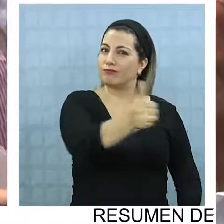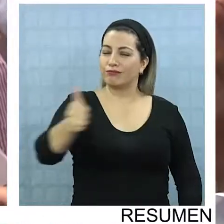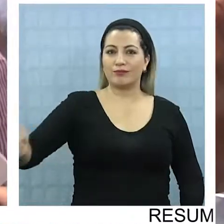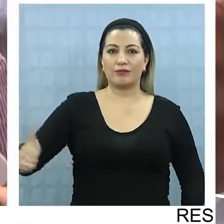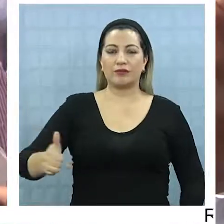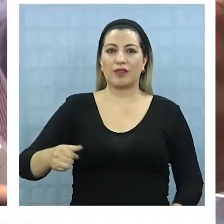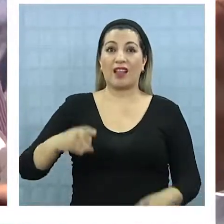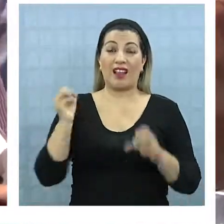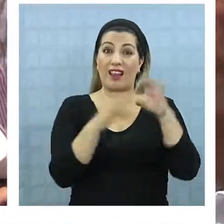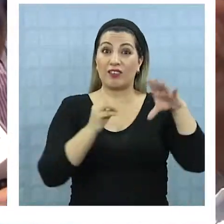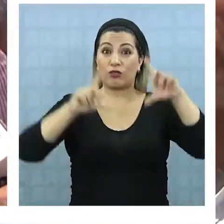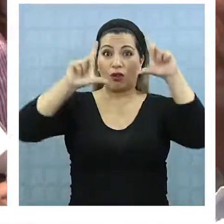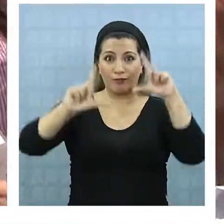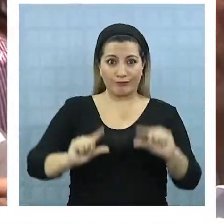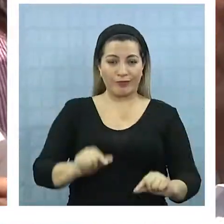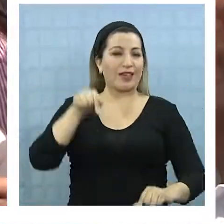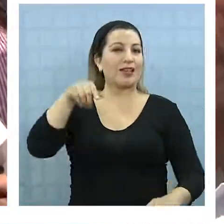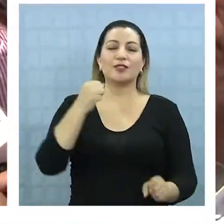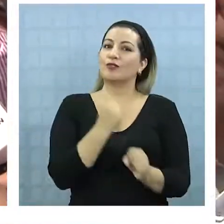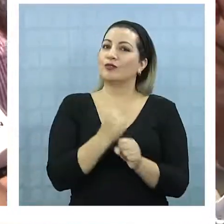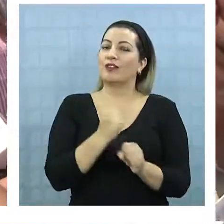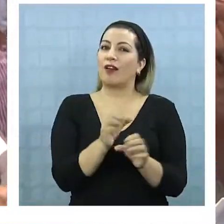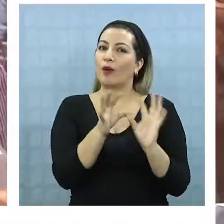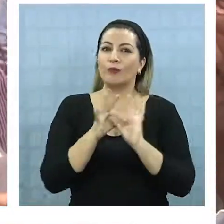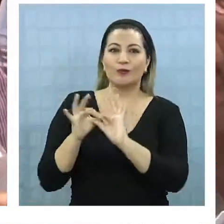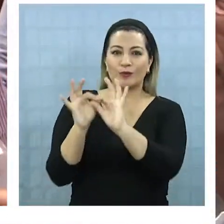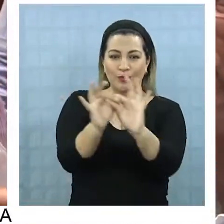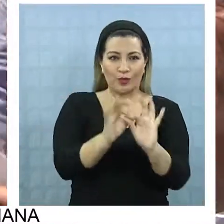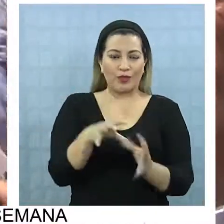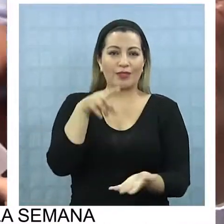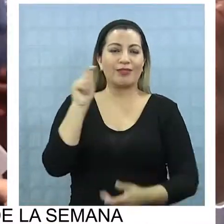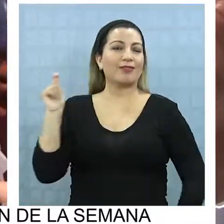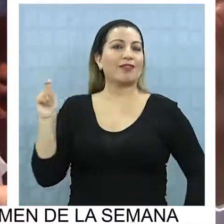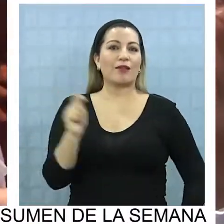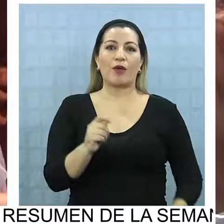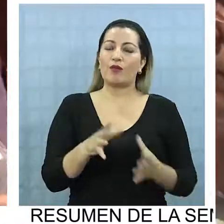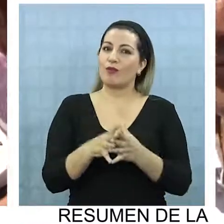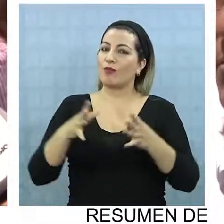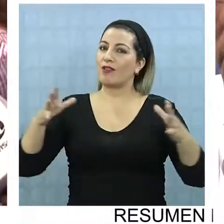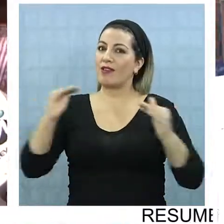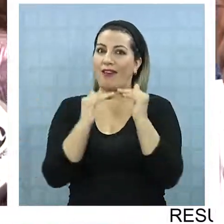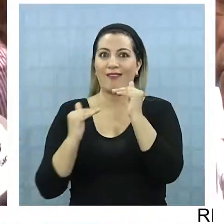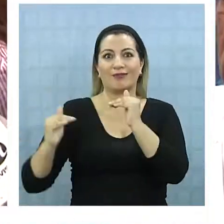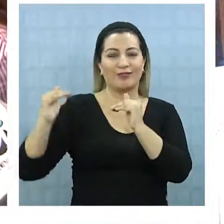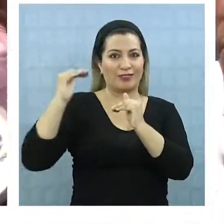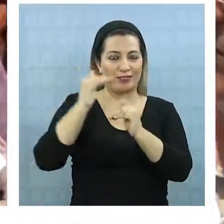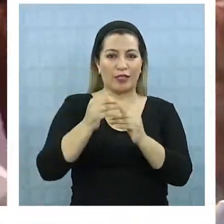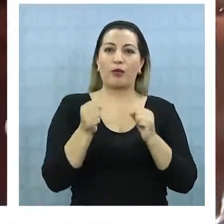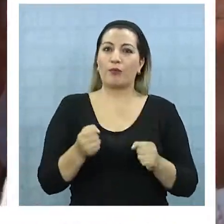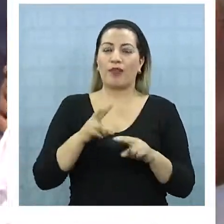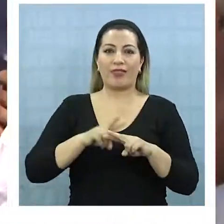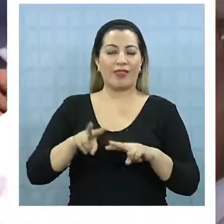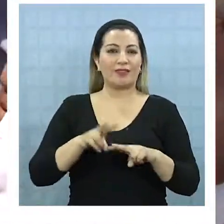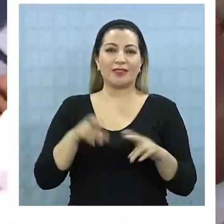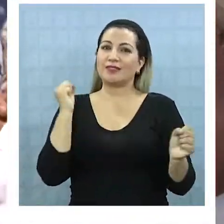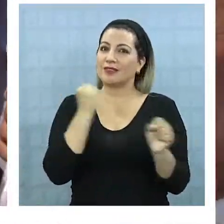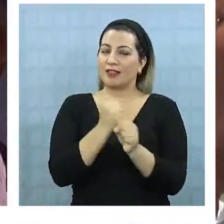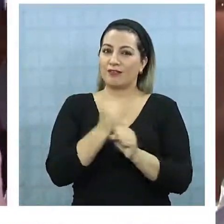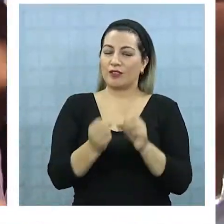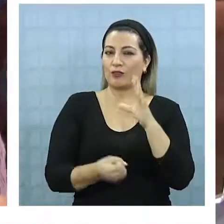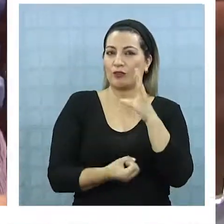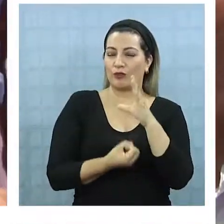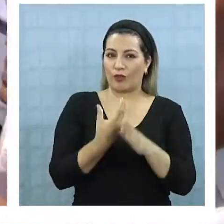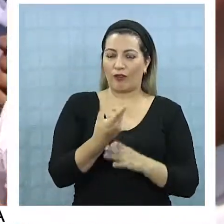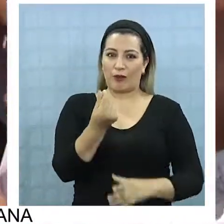haciéndonos parte de reducir la basura. Esto es una tarea mancomunada donde Tarapacá tiene una gran ventaja competitiva que puede traer